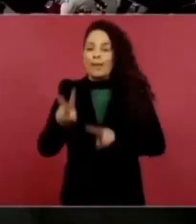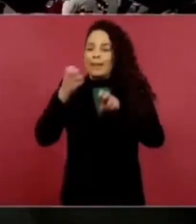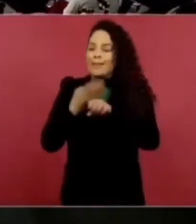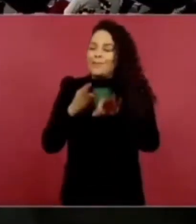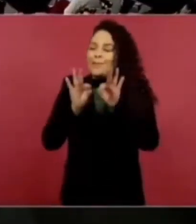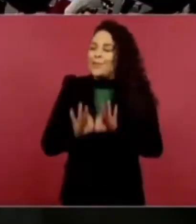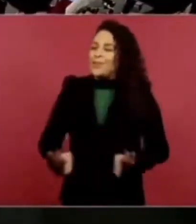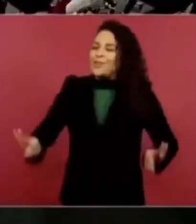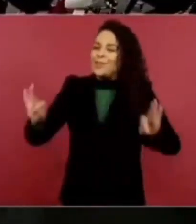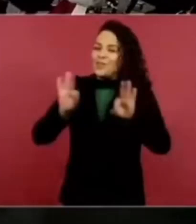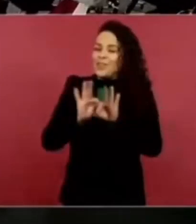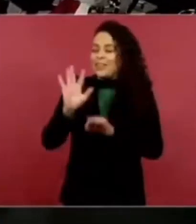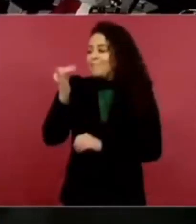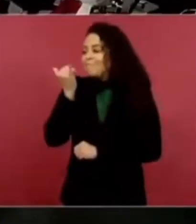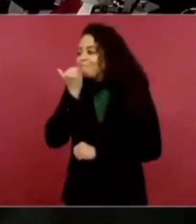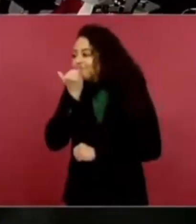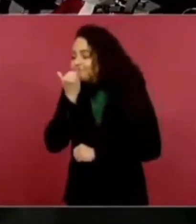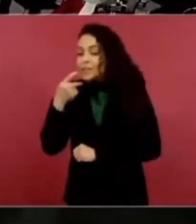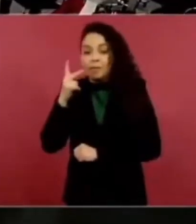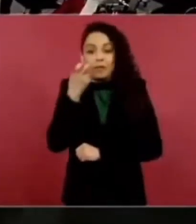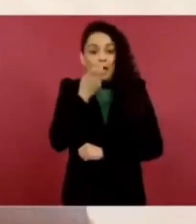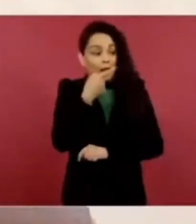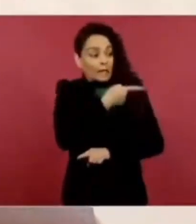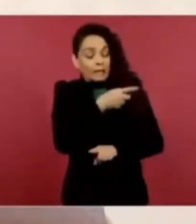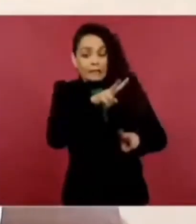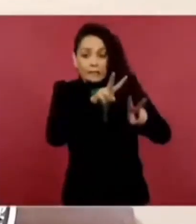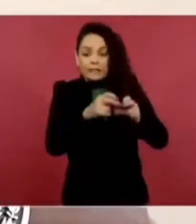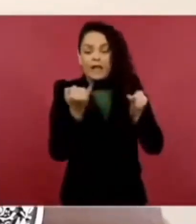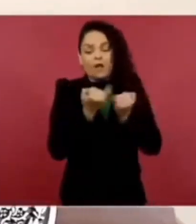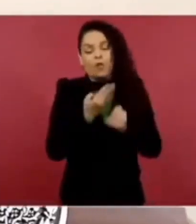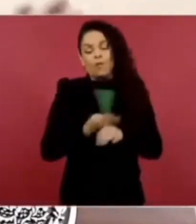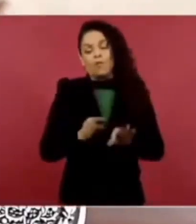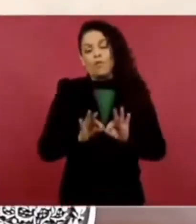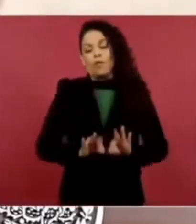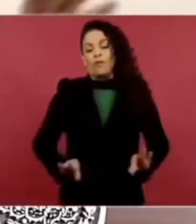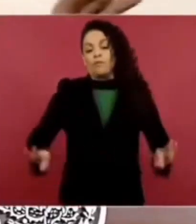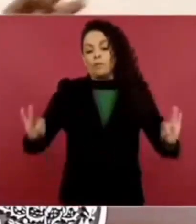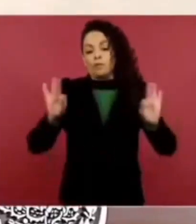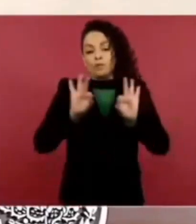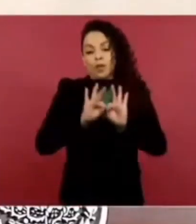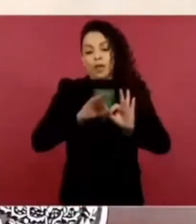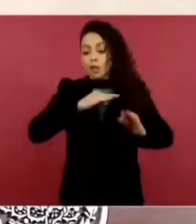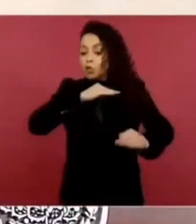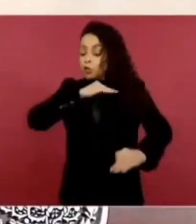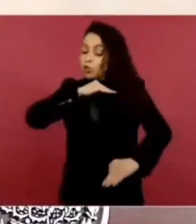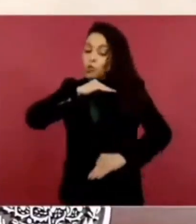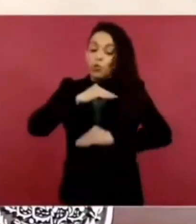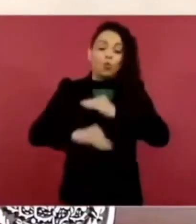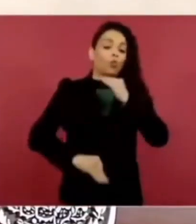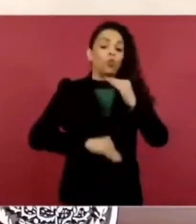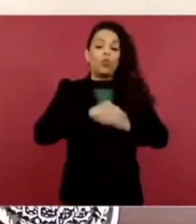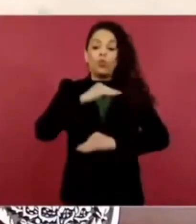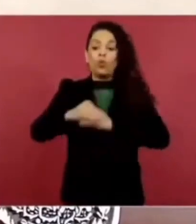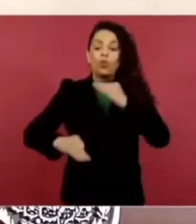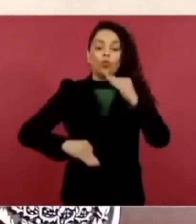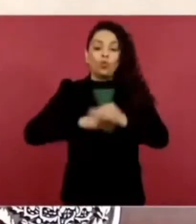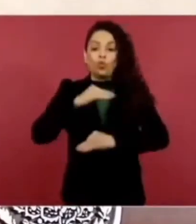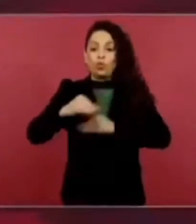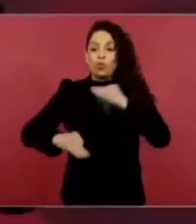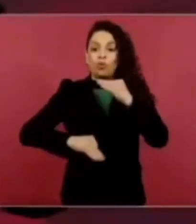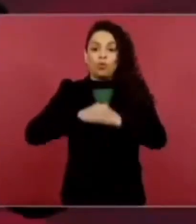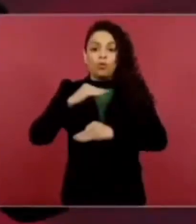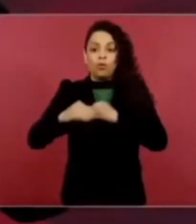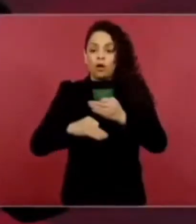es importante. Pero toda la información, toda, ¿sí?, se entrega, no hay